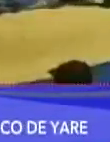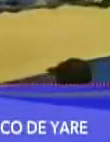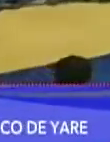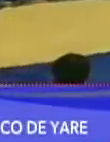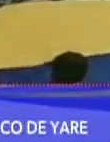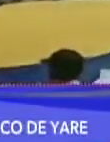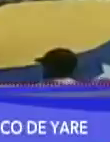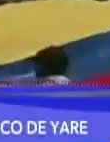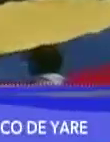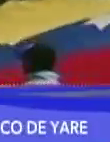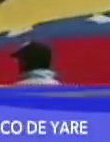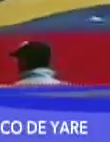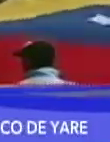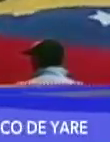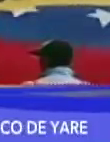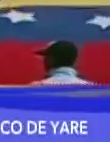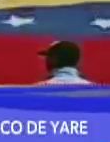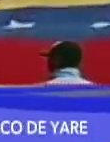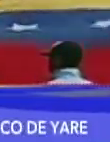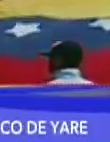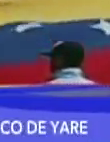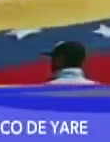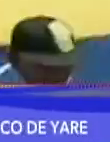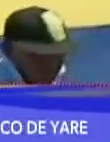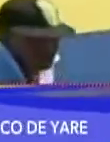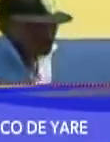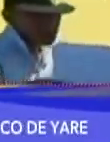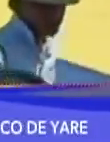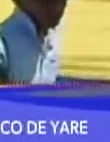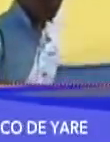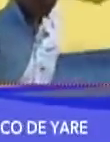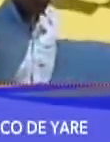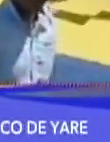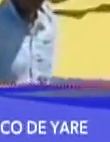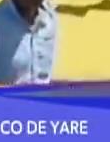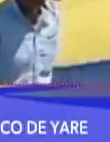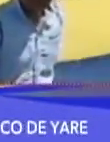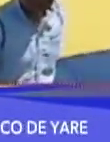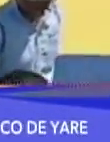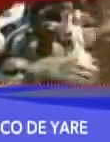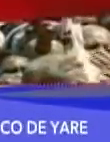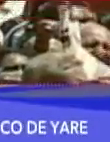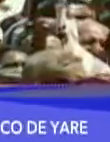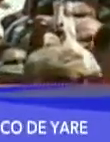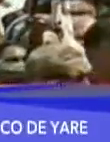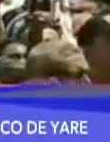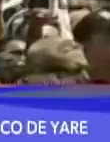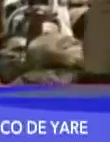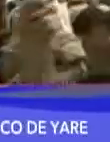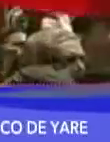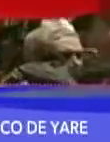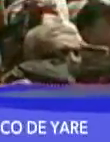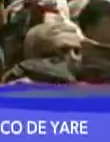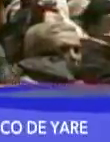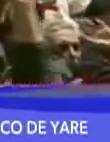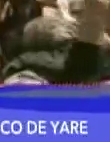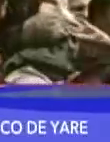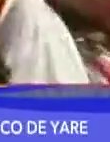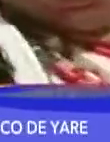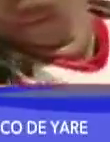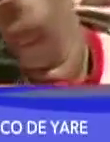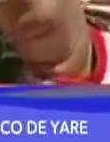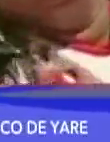días. Luchando, luchando, unidos, el alto mando político, el alto mando de la revolución,